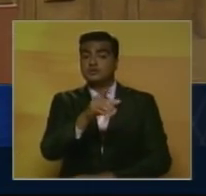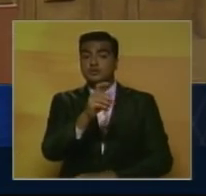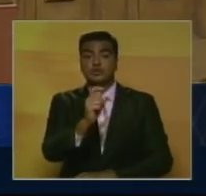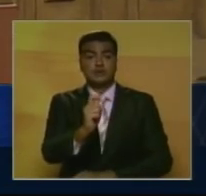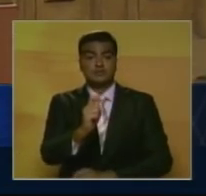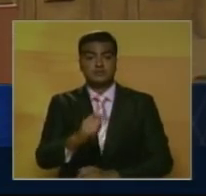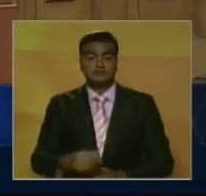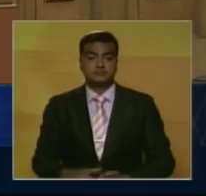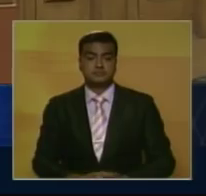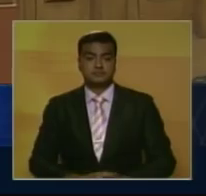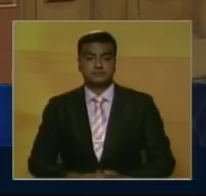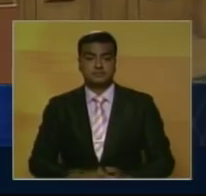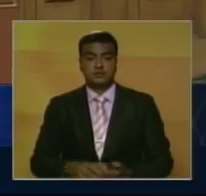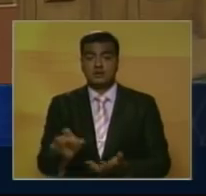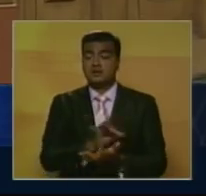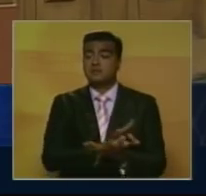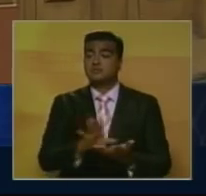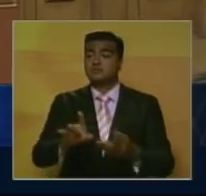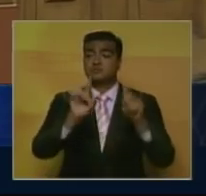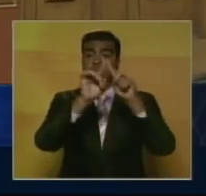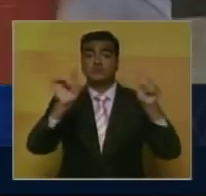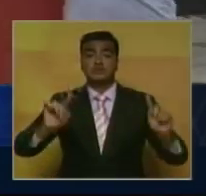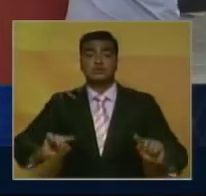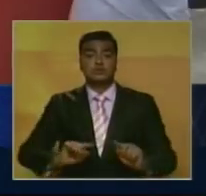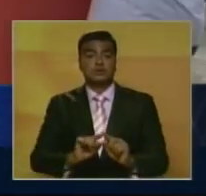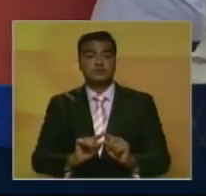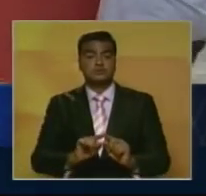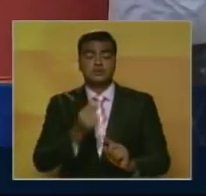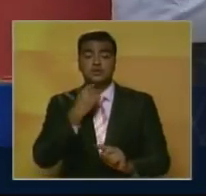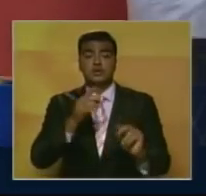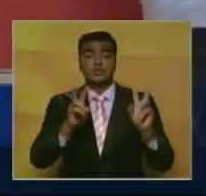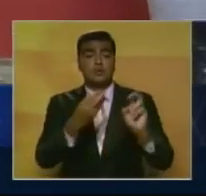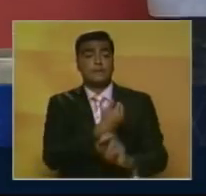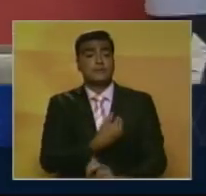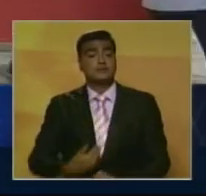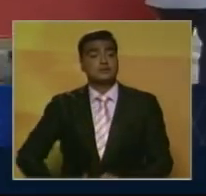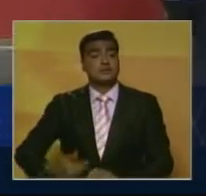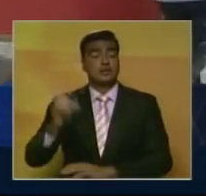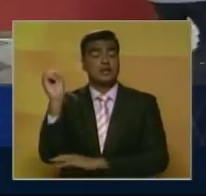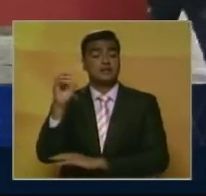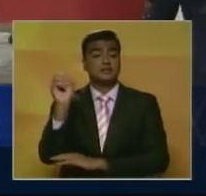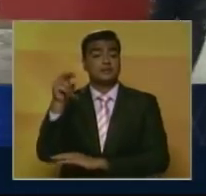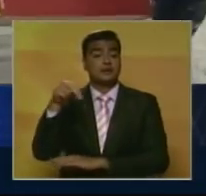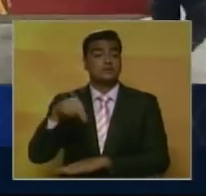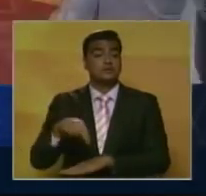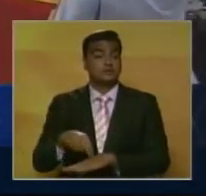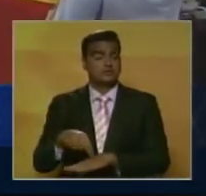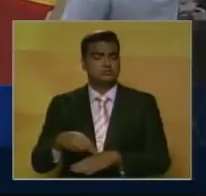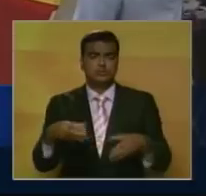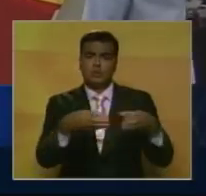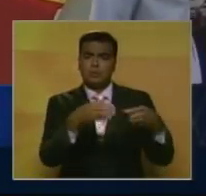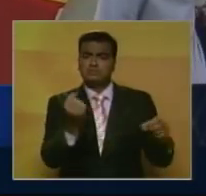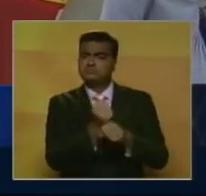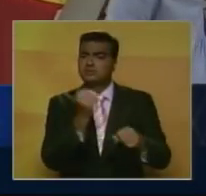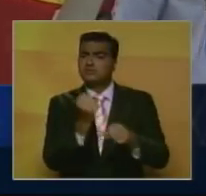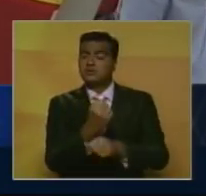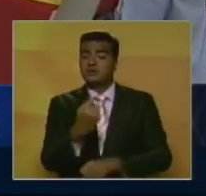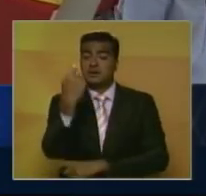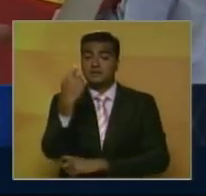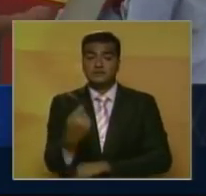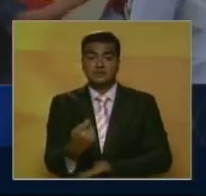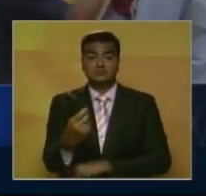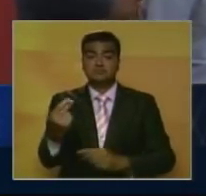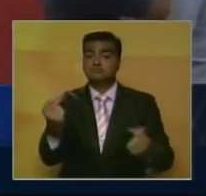Torrealba, por la remoción de dichos cuadros. Recordemos que el nuevo presidente de la Asamblea Nacional pidió a un grupo de trabajadores del Parlamento sacar